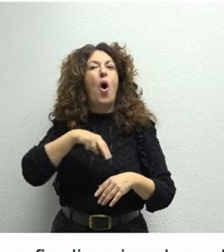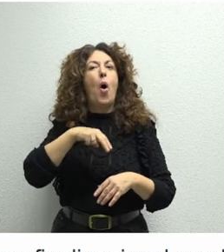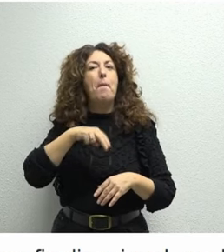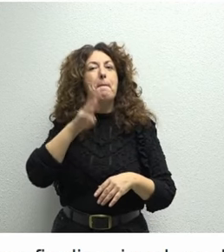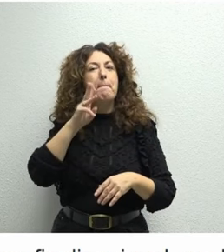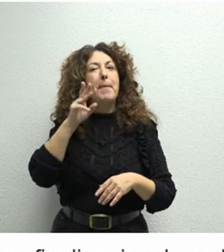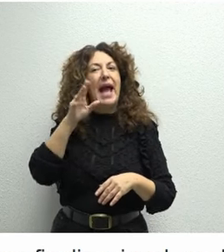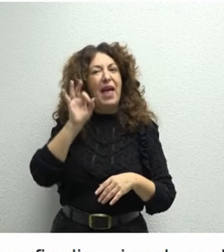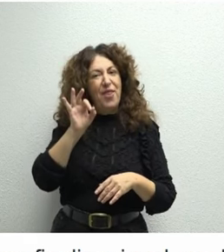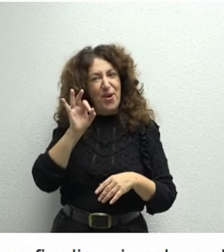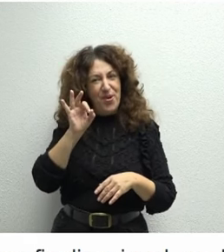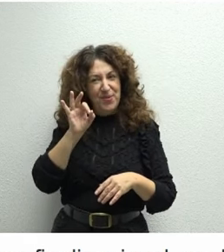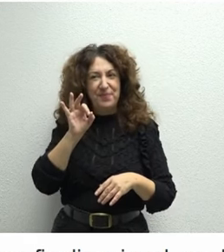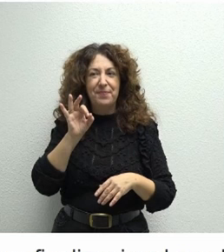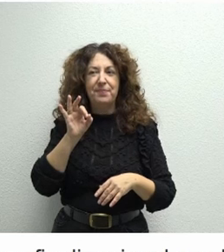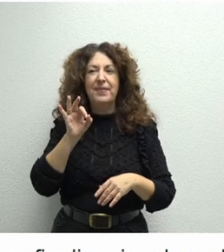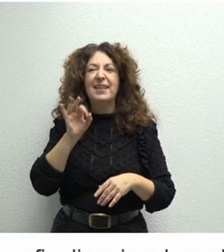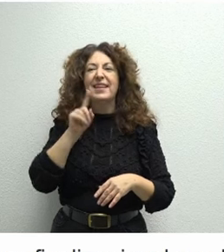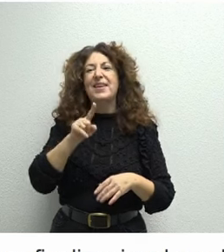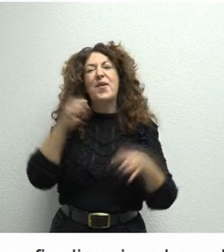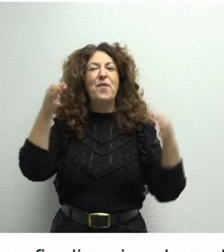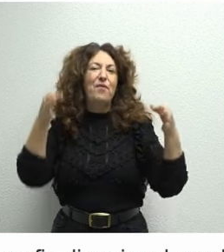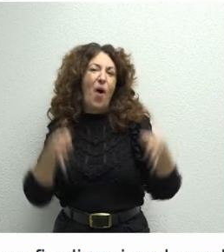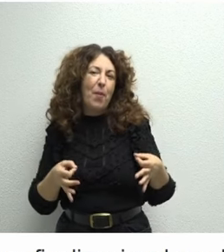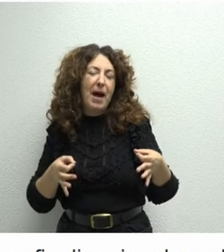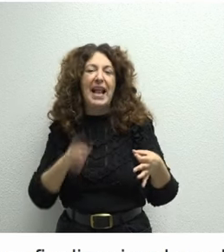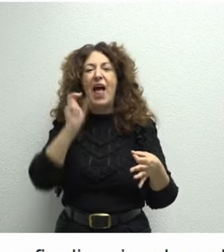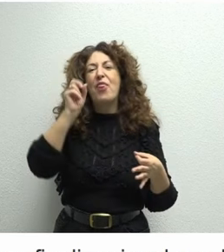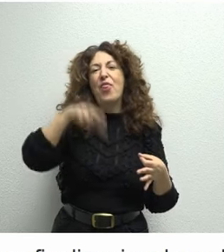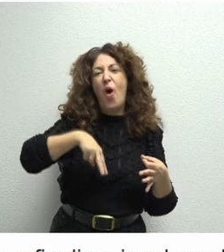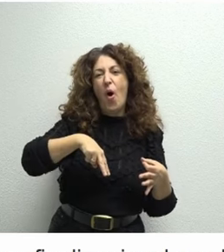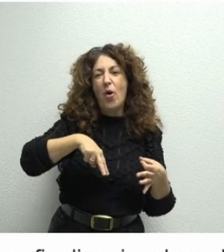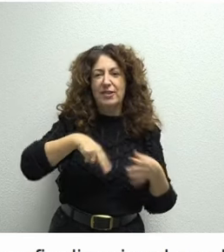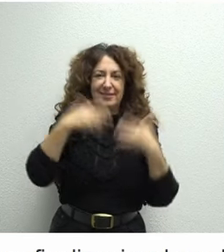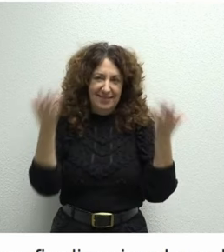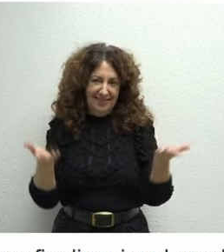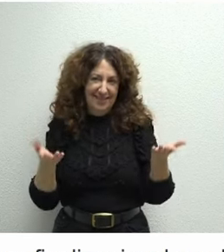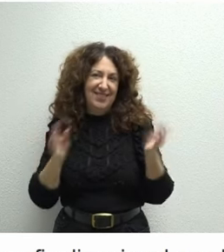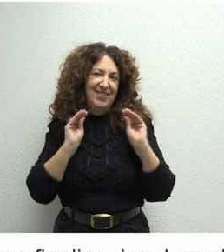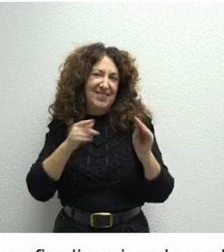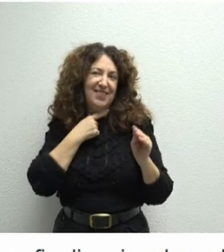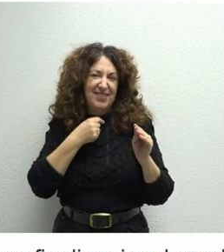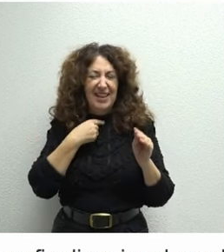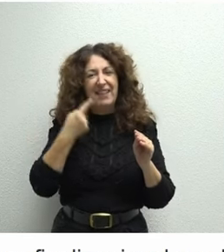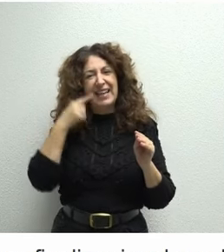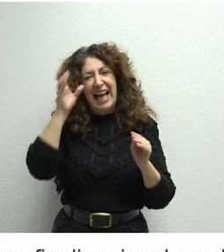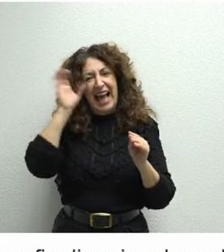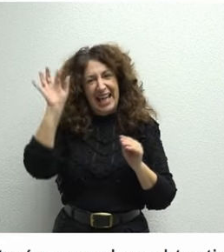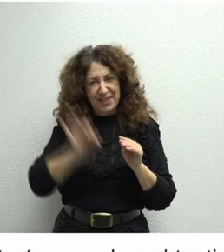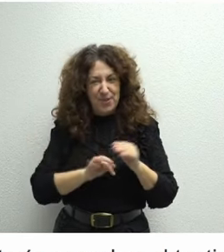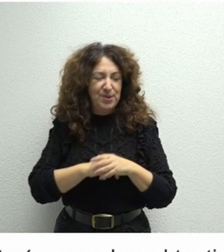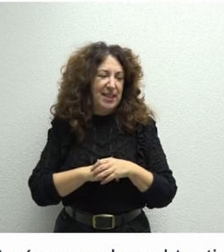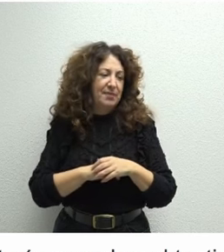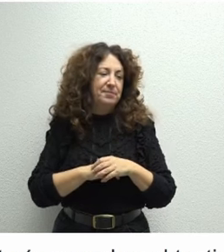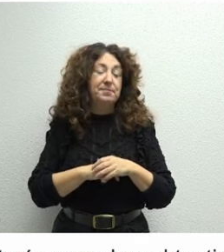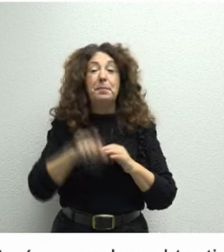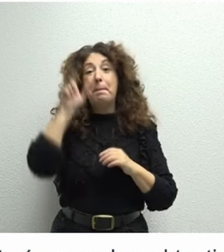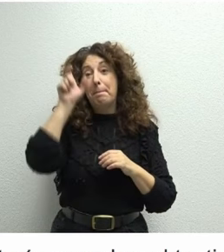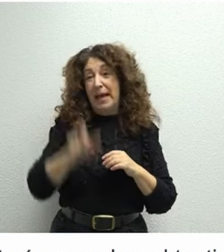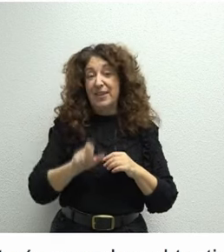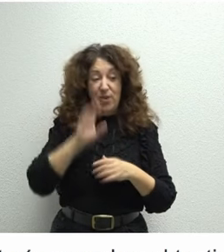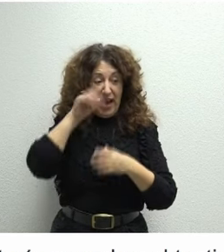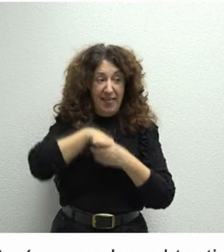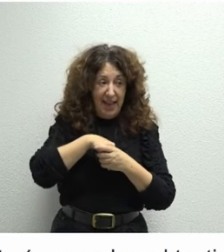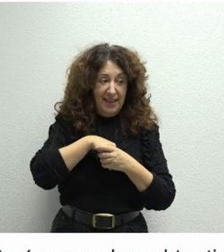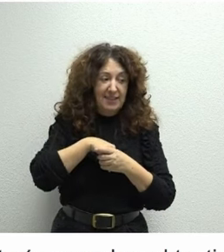confortable con con esta formalidad y este don de por medio entonces me gustaría que lo escucháramos a él que es una de las personas que ha transitado